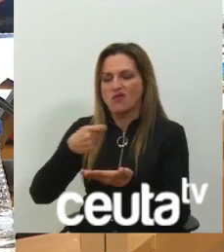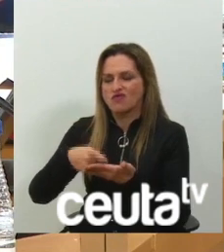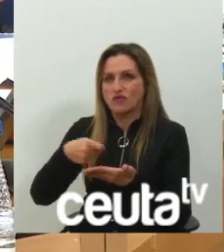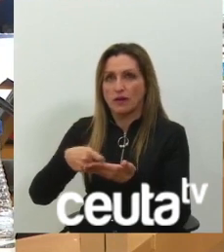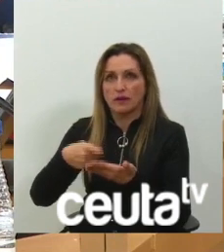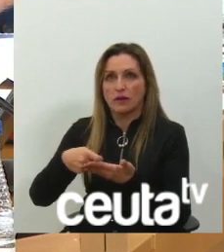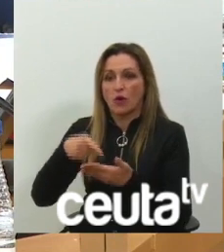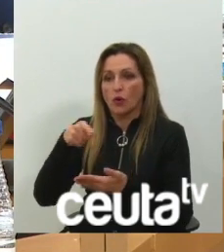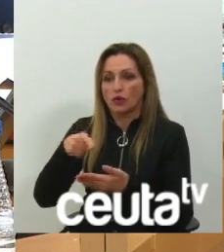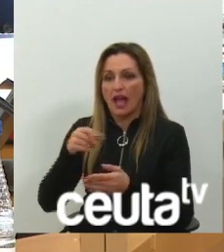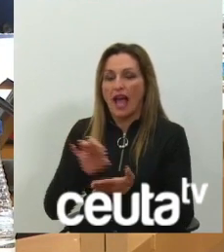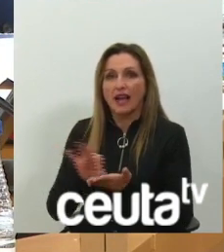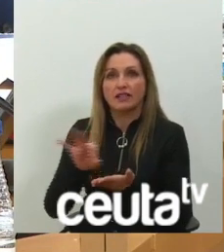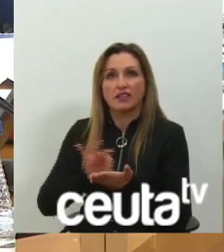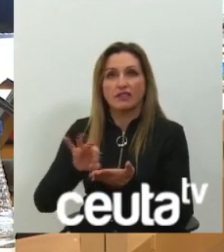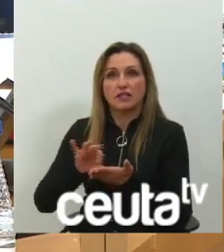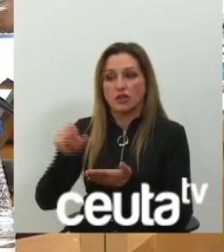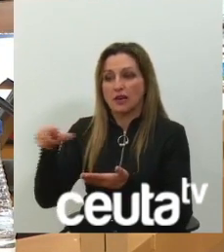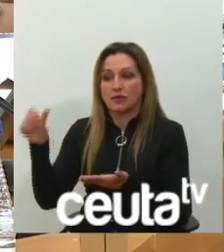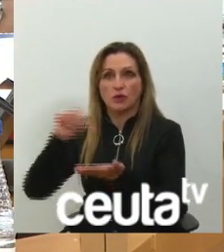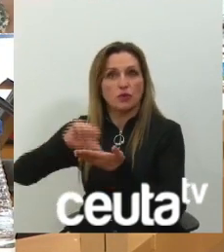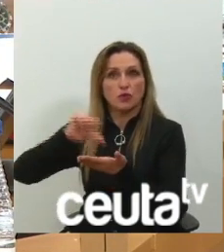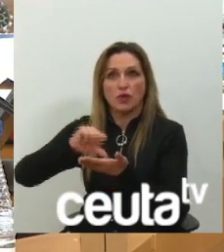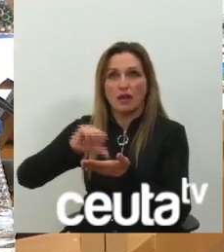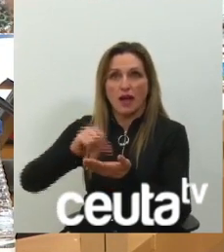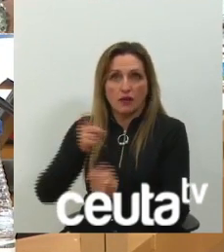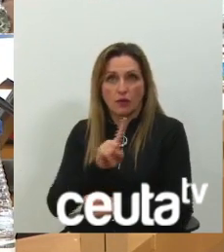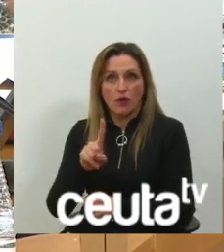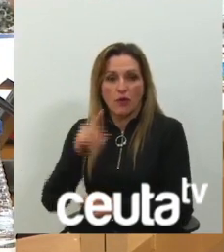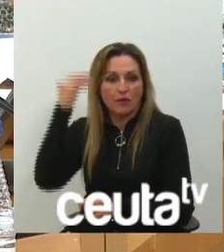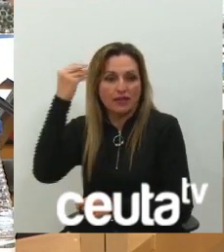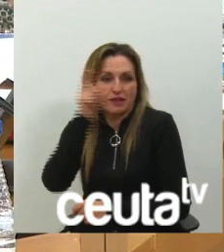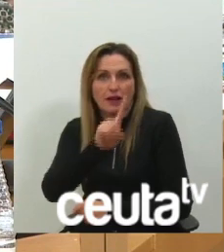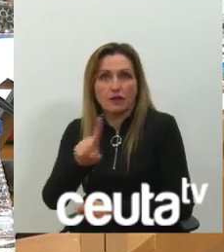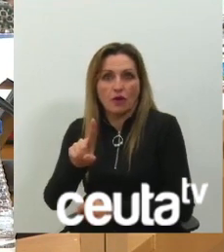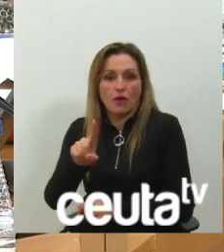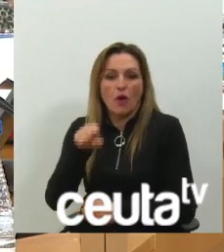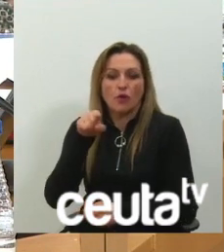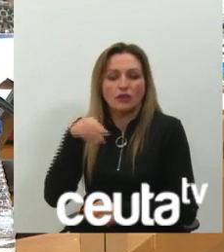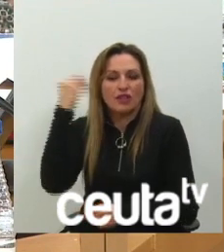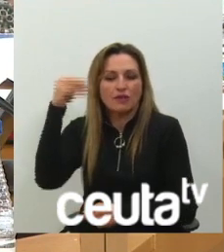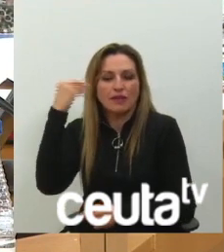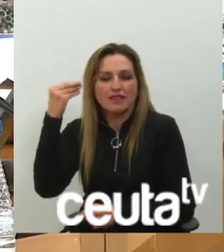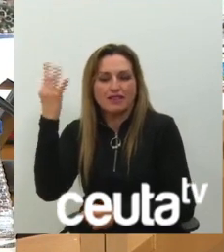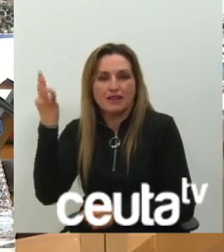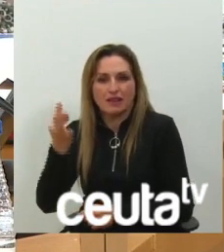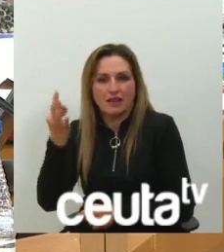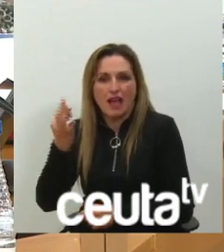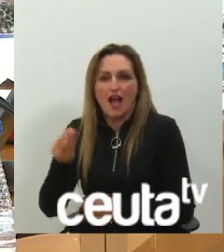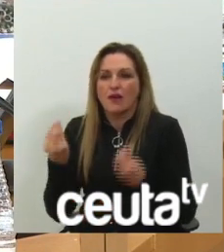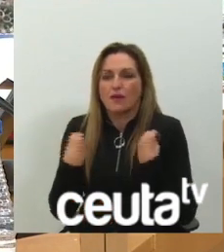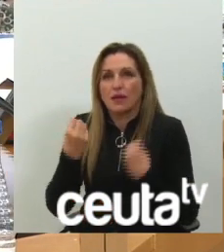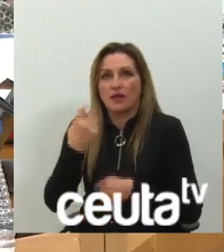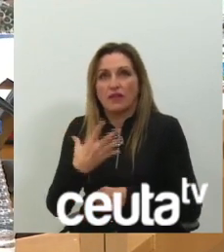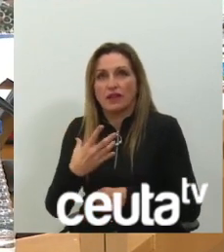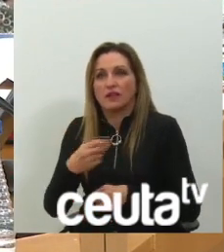servicio al ciudadano ustedes piensan en vivir bien a costa del ciudad señor retomen y